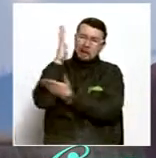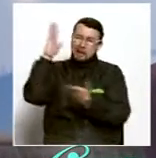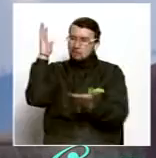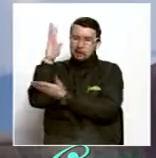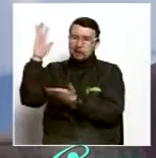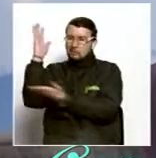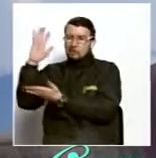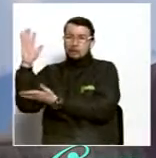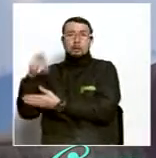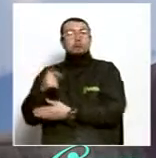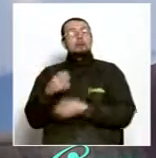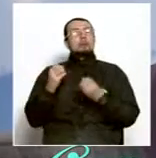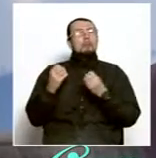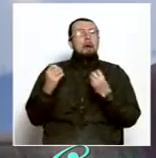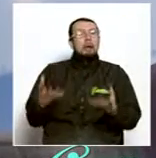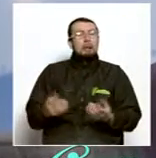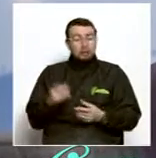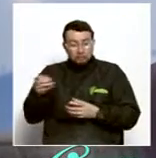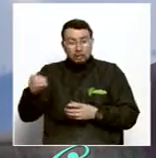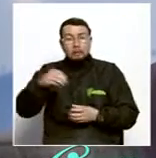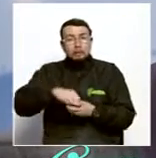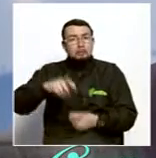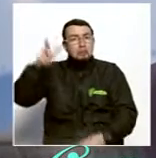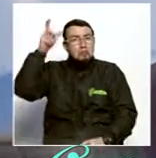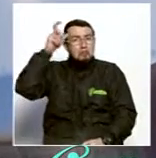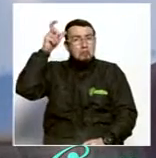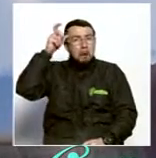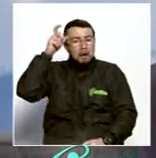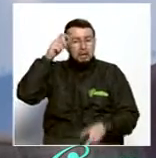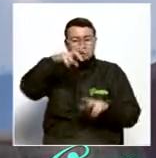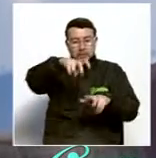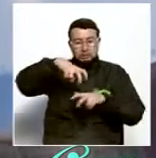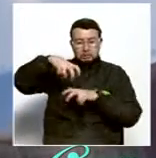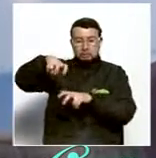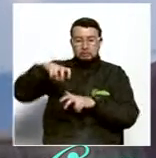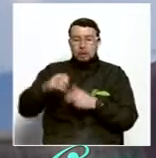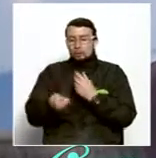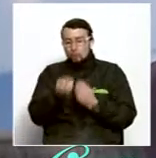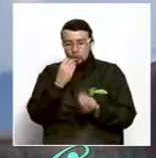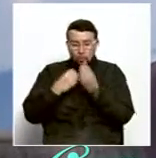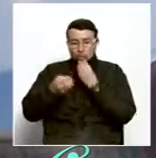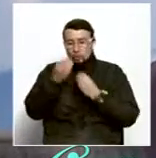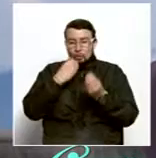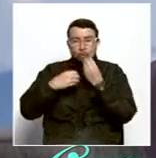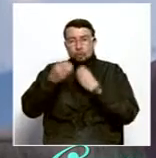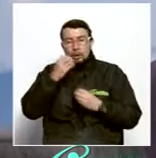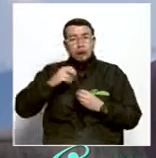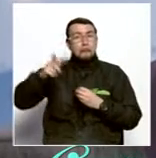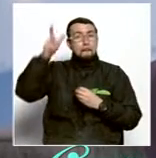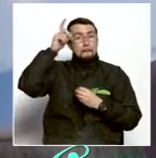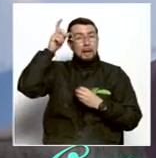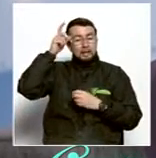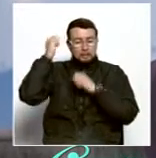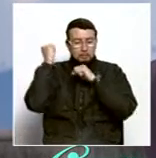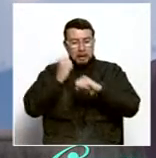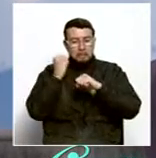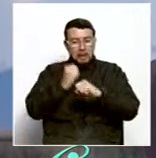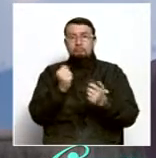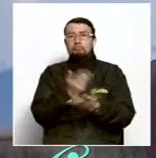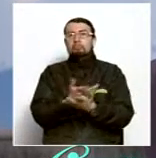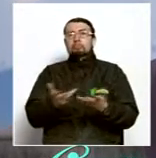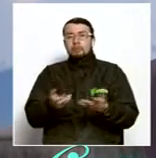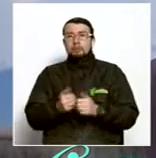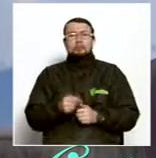abrir potreros donde se establecen vacas, ¿sí? Sistemas de pastoreo intensivos, y donde también se están sembrando en este